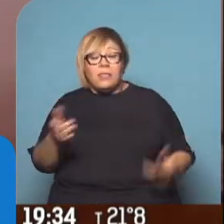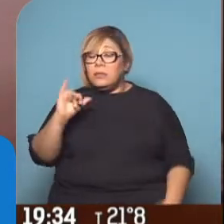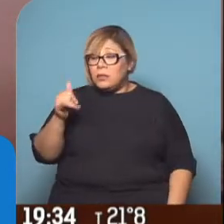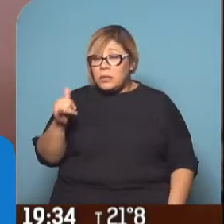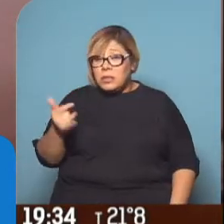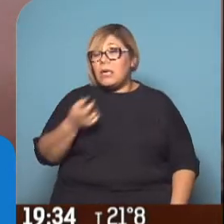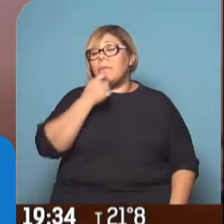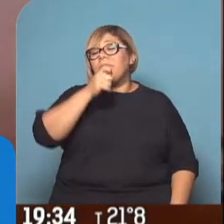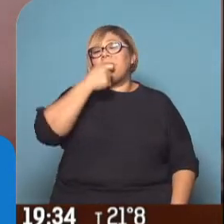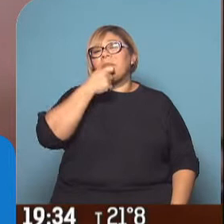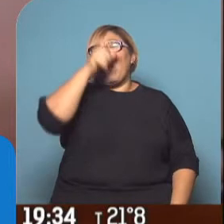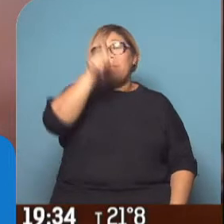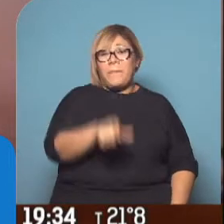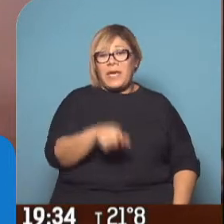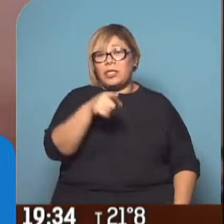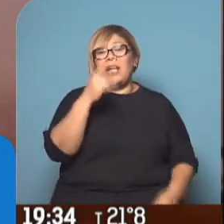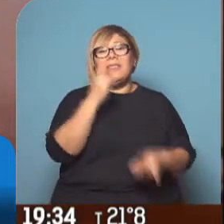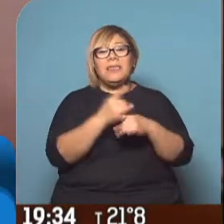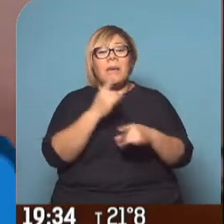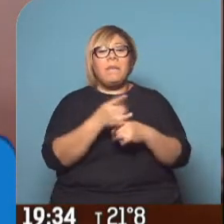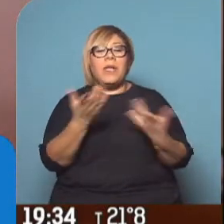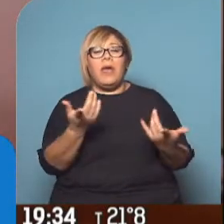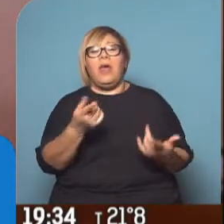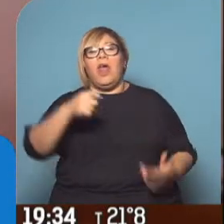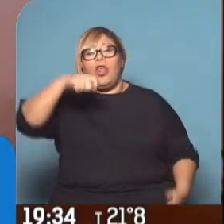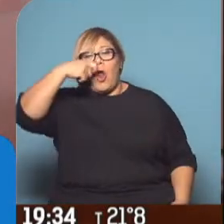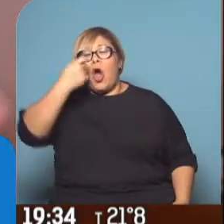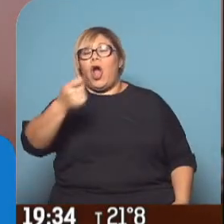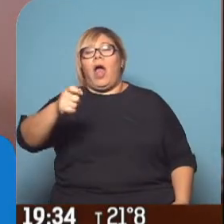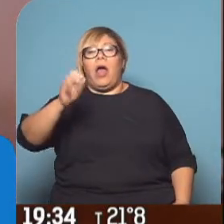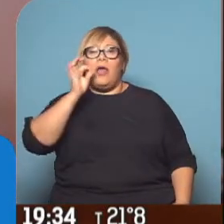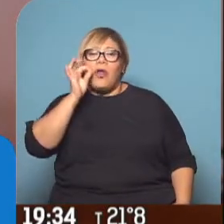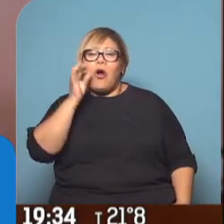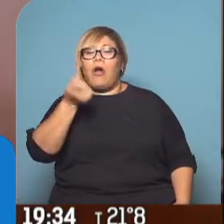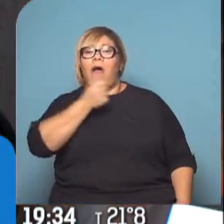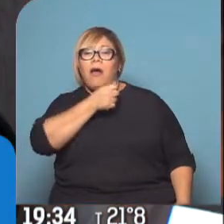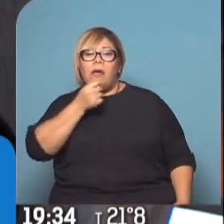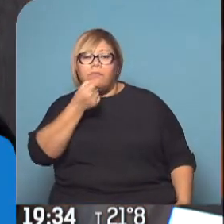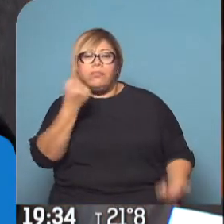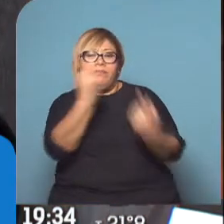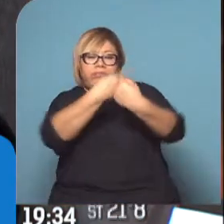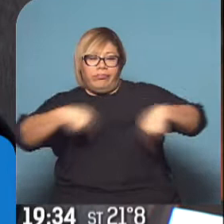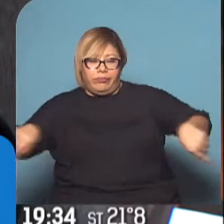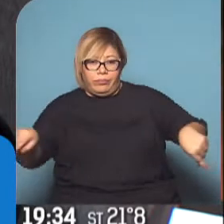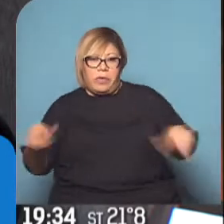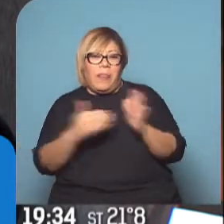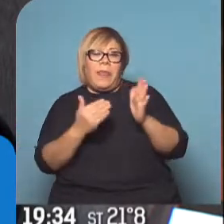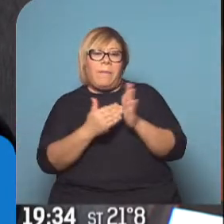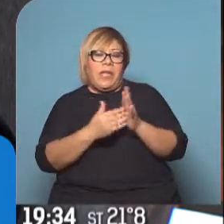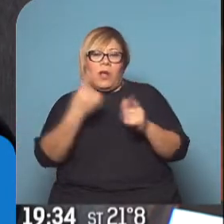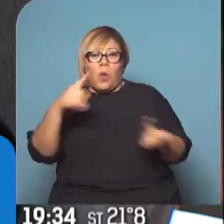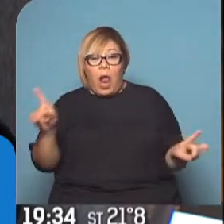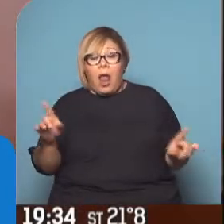que comete un ilícito y demás, está bajo el influjo de drogas, de ansiolíticos, y a veces lo hace